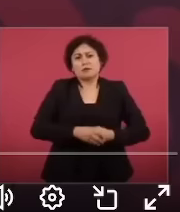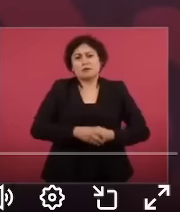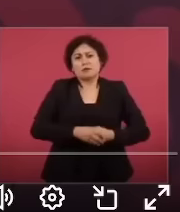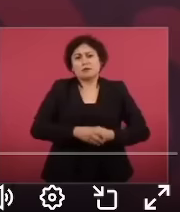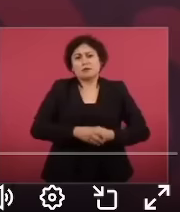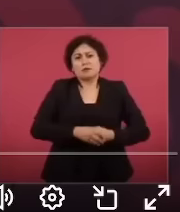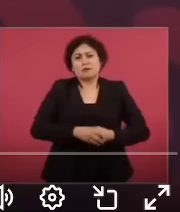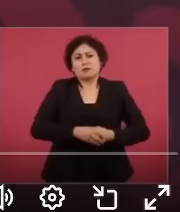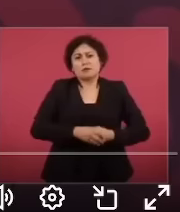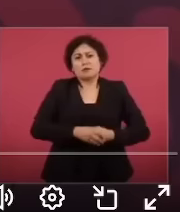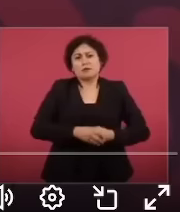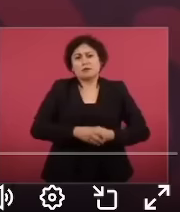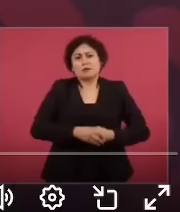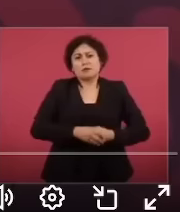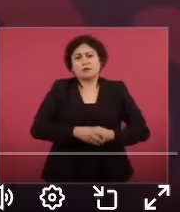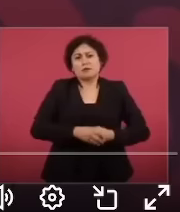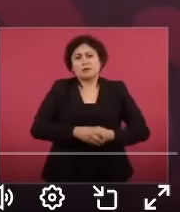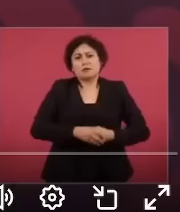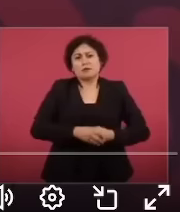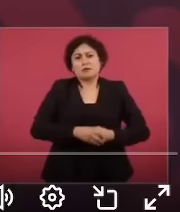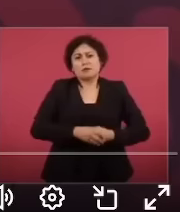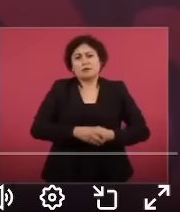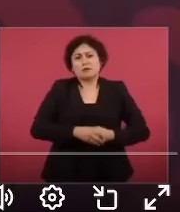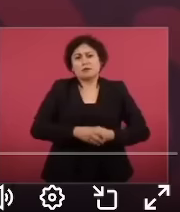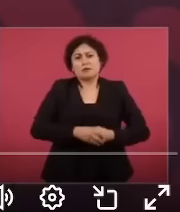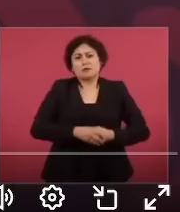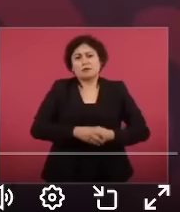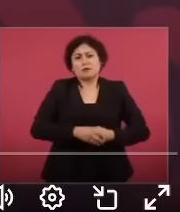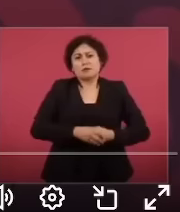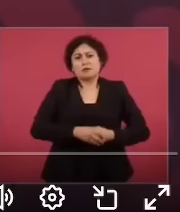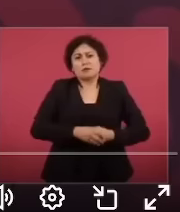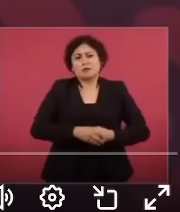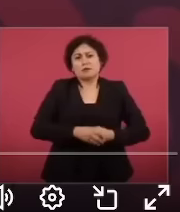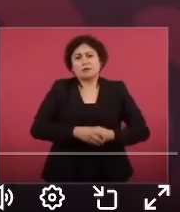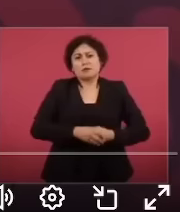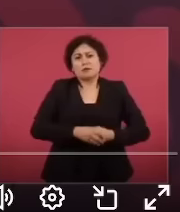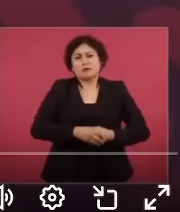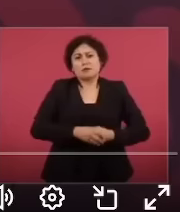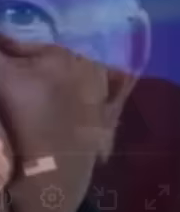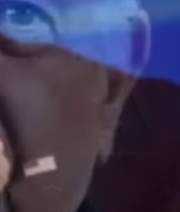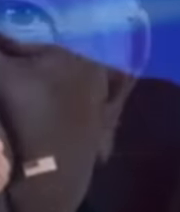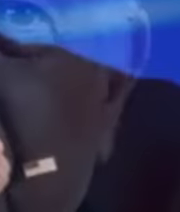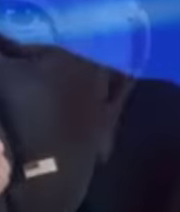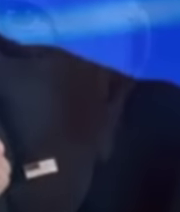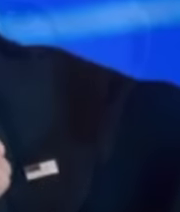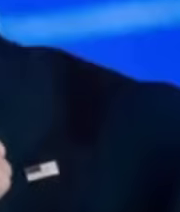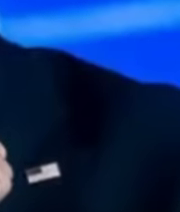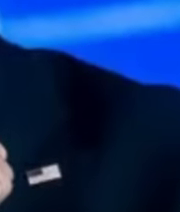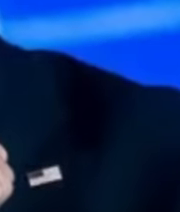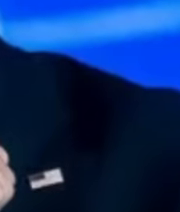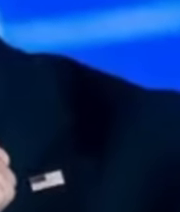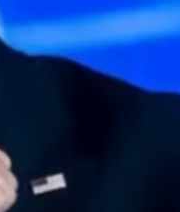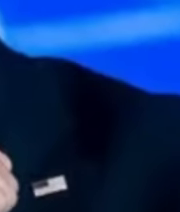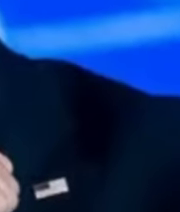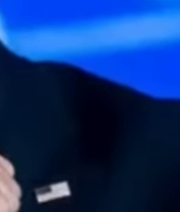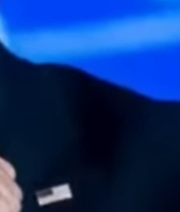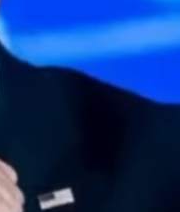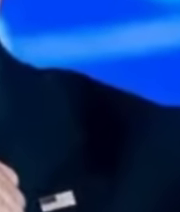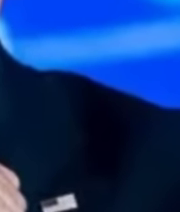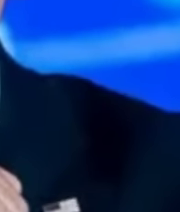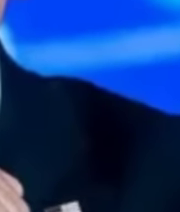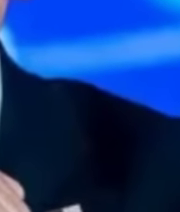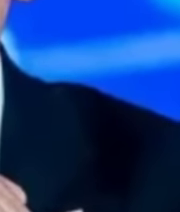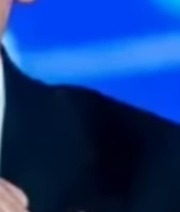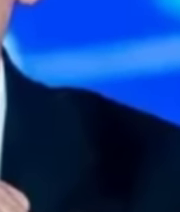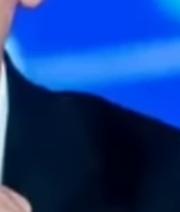Va a responder, va a dar la cara, porque el que nada debe, nada teme. No es como Felipe Calderón, que tenía que aceptar